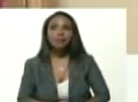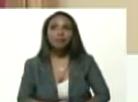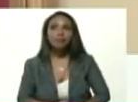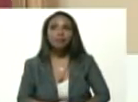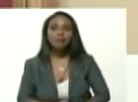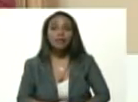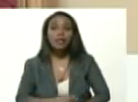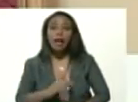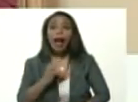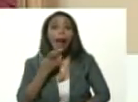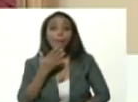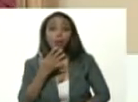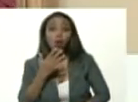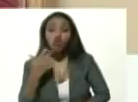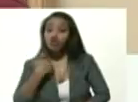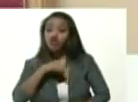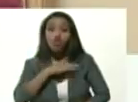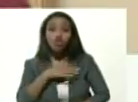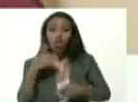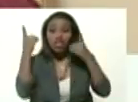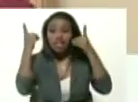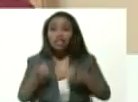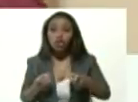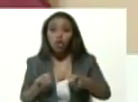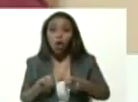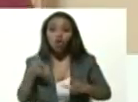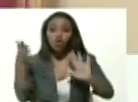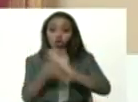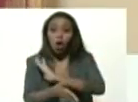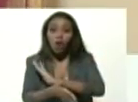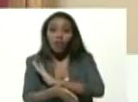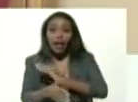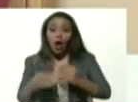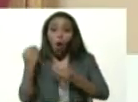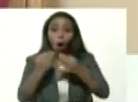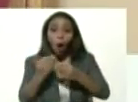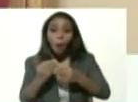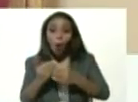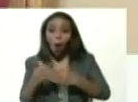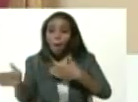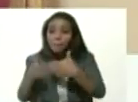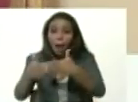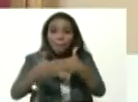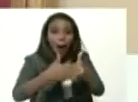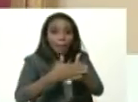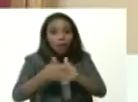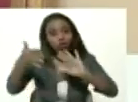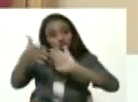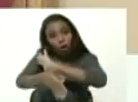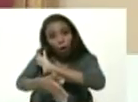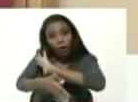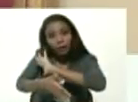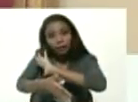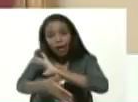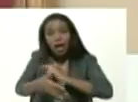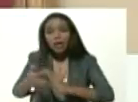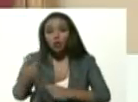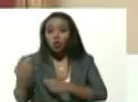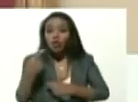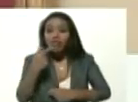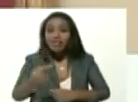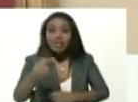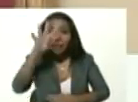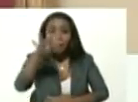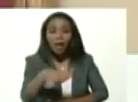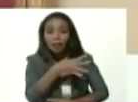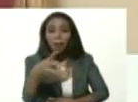Si no hubiéramos tomado esta decisión drástica, necesaria, radical, a tiempo, nos dicen las